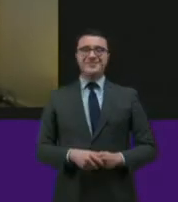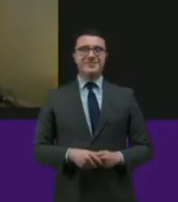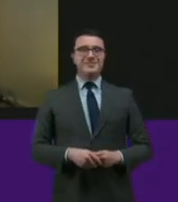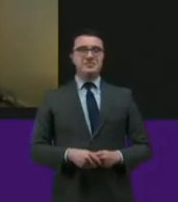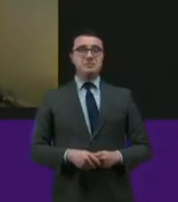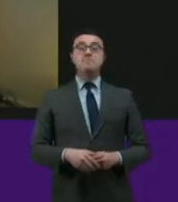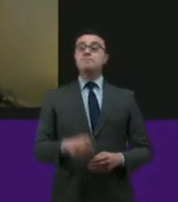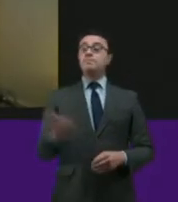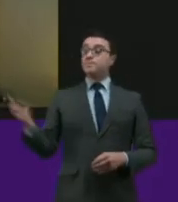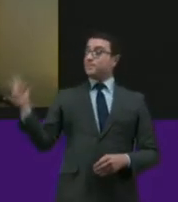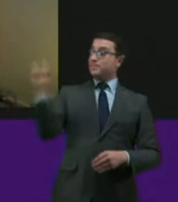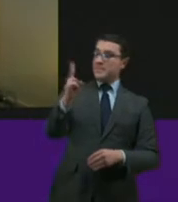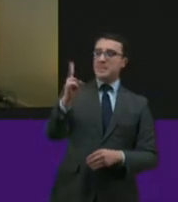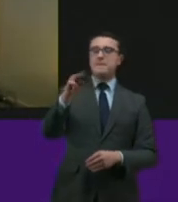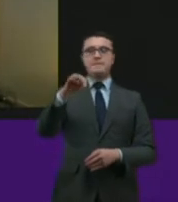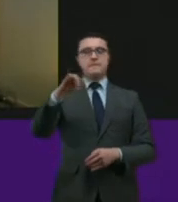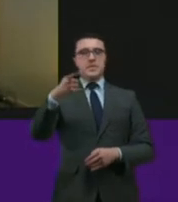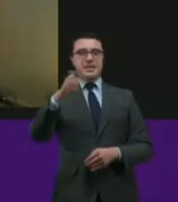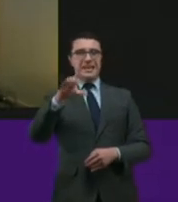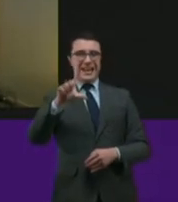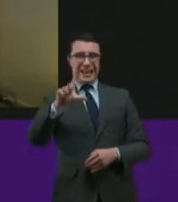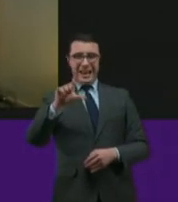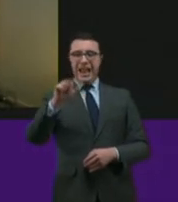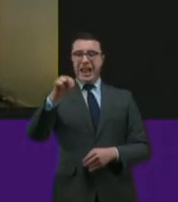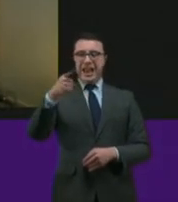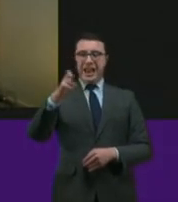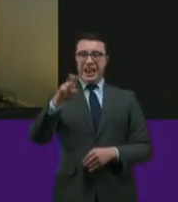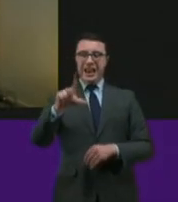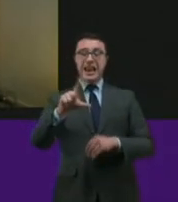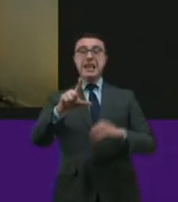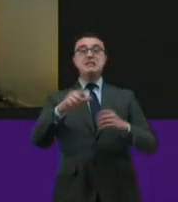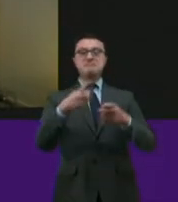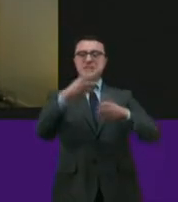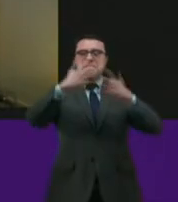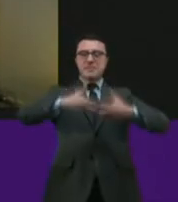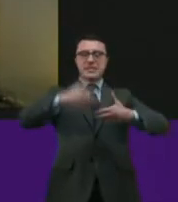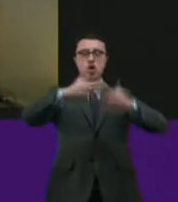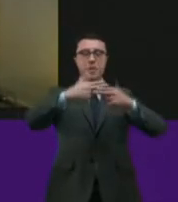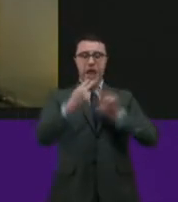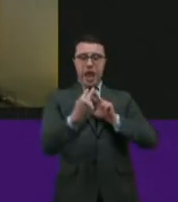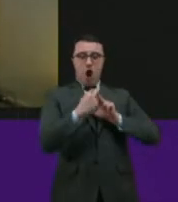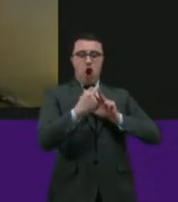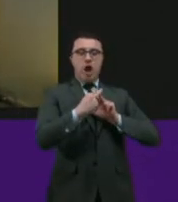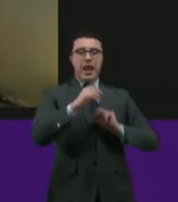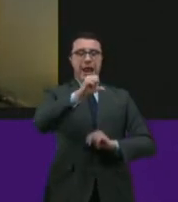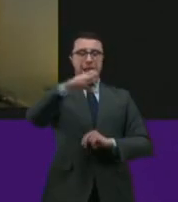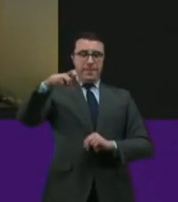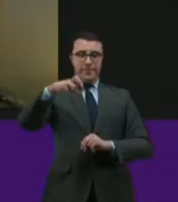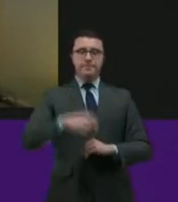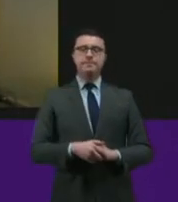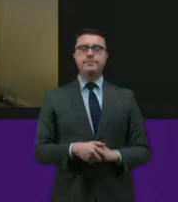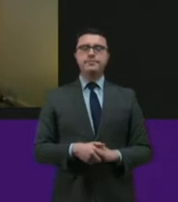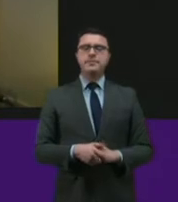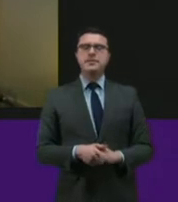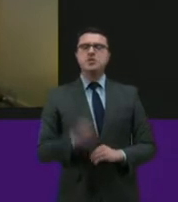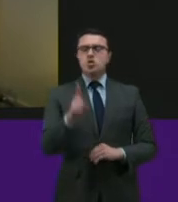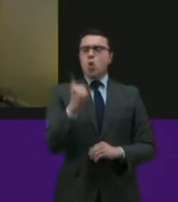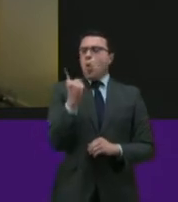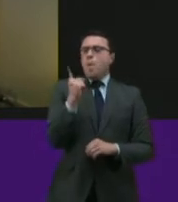Ángel Celis y Conoceme App. Miguel, en un minutico, cuéntanos un poquito.